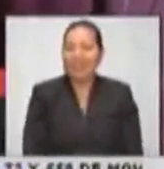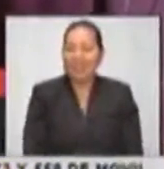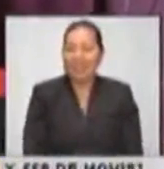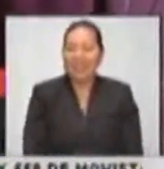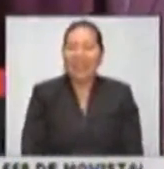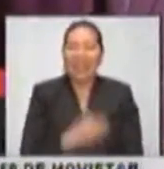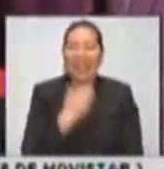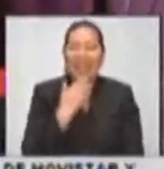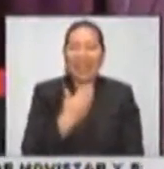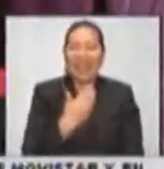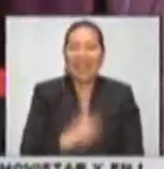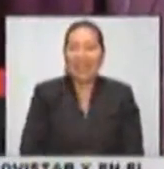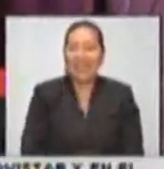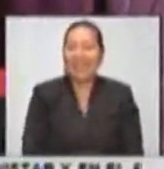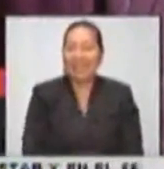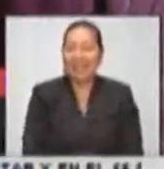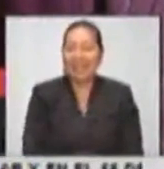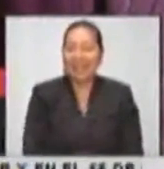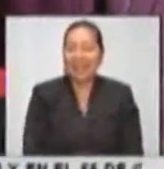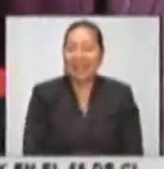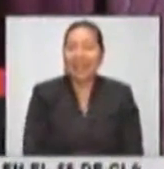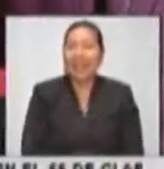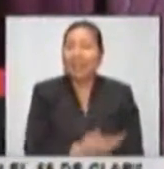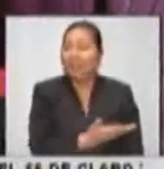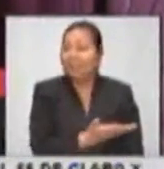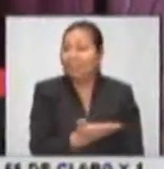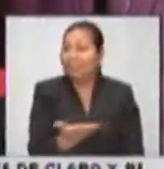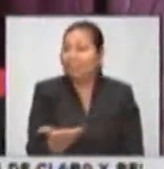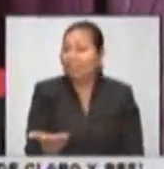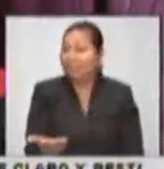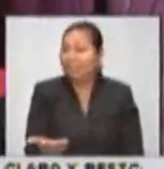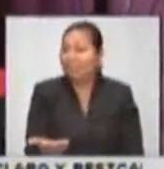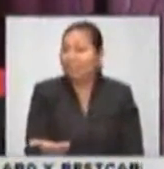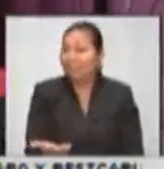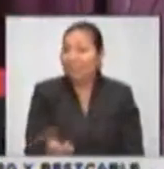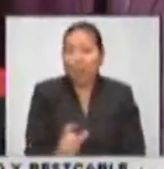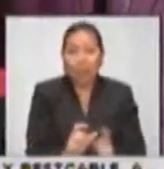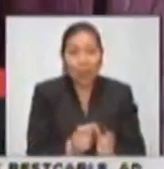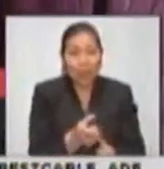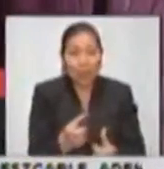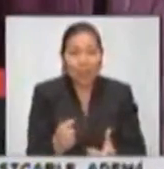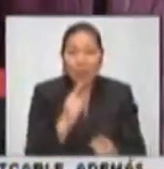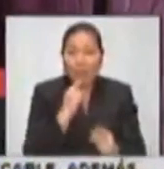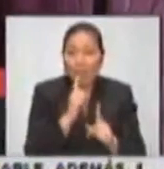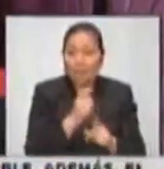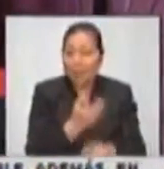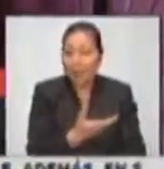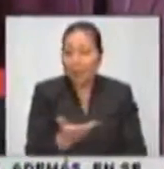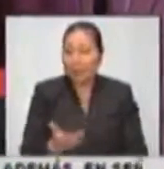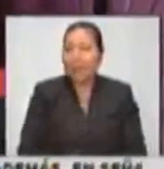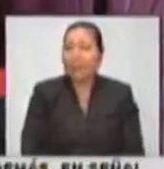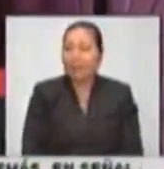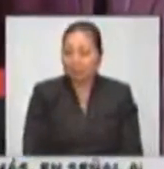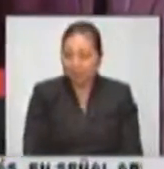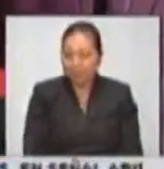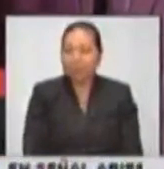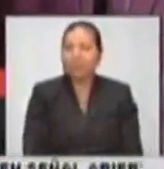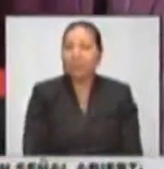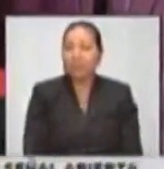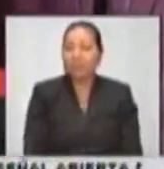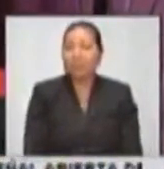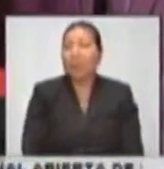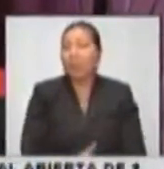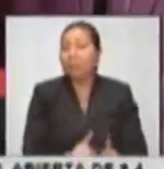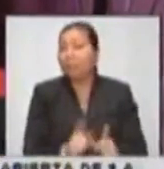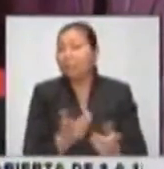Muchísimas gracias, Javier. No sé si alguno de los colegas congresistas desea hacer uso de la palabra, formular una apreciación